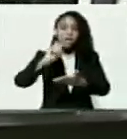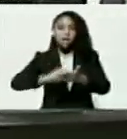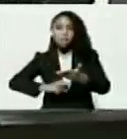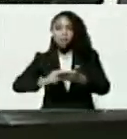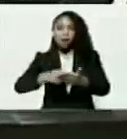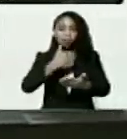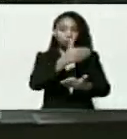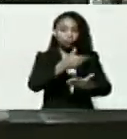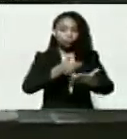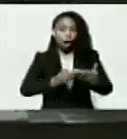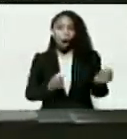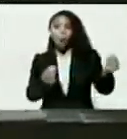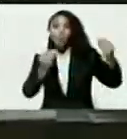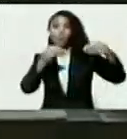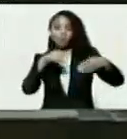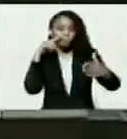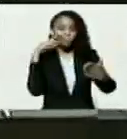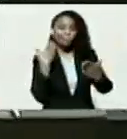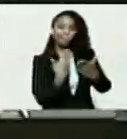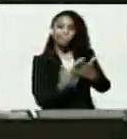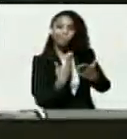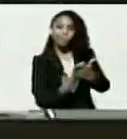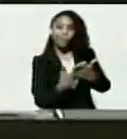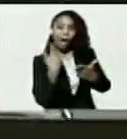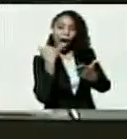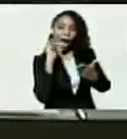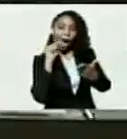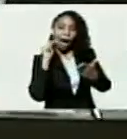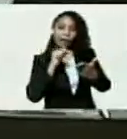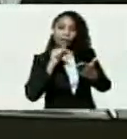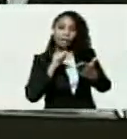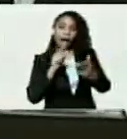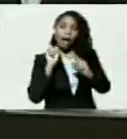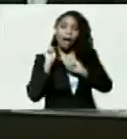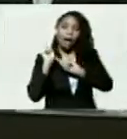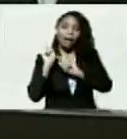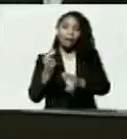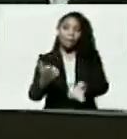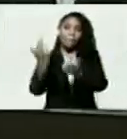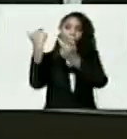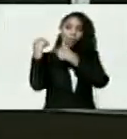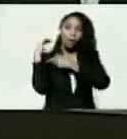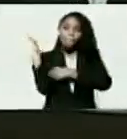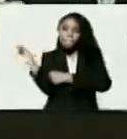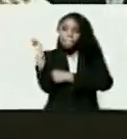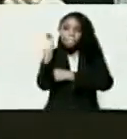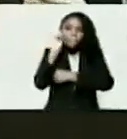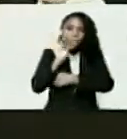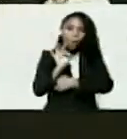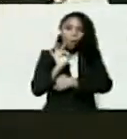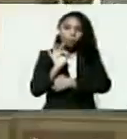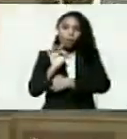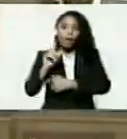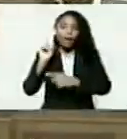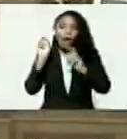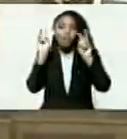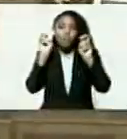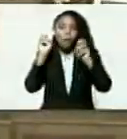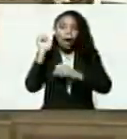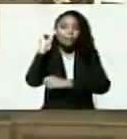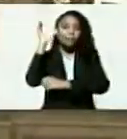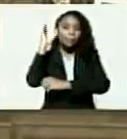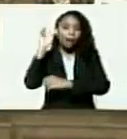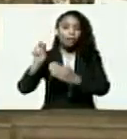acta que atestigua, que verifica que ellos precisamente han sido elegidos desde el seno de la nueva Asamblea